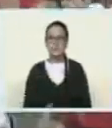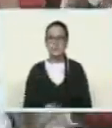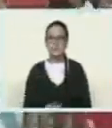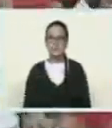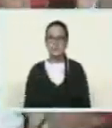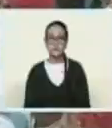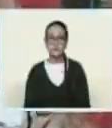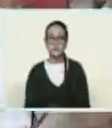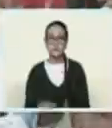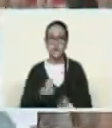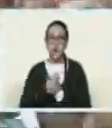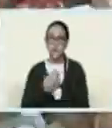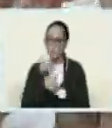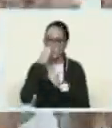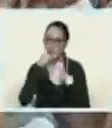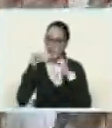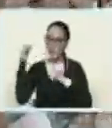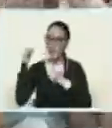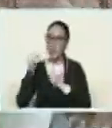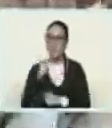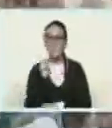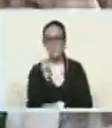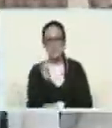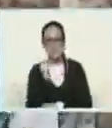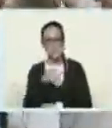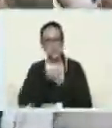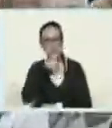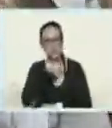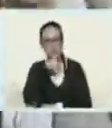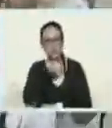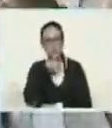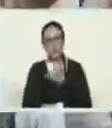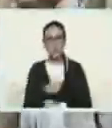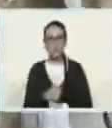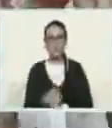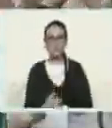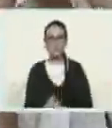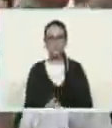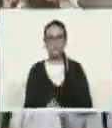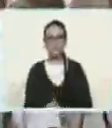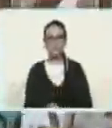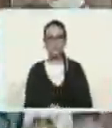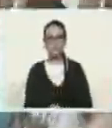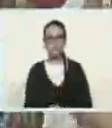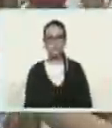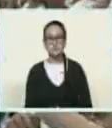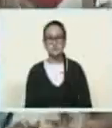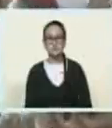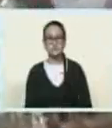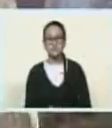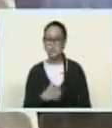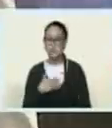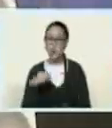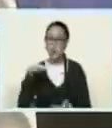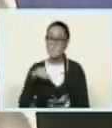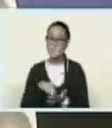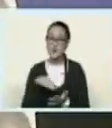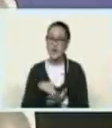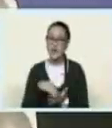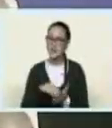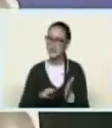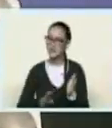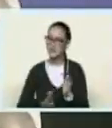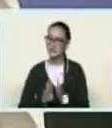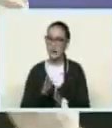en amor mayor, las pensiones. Quiero que Miranda llegue a ser